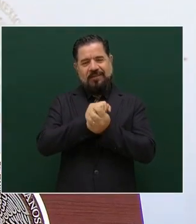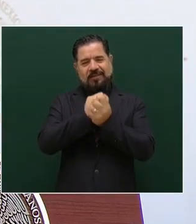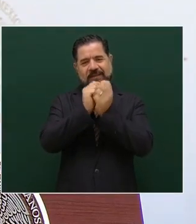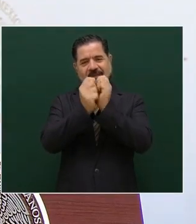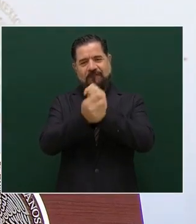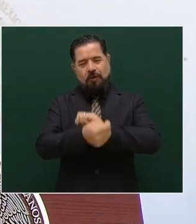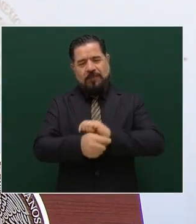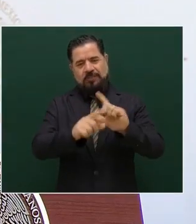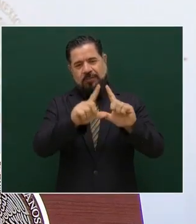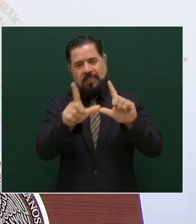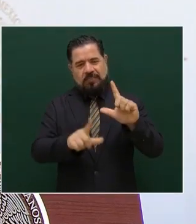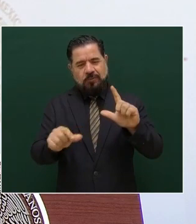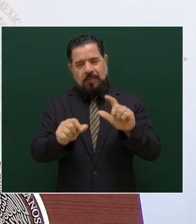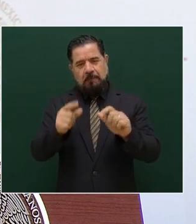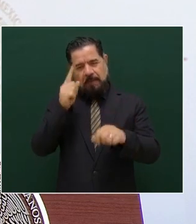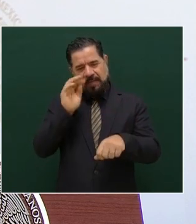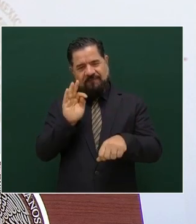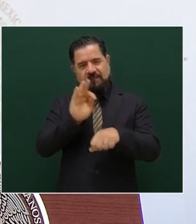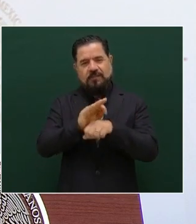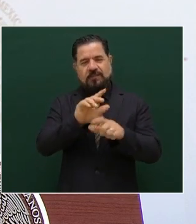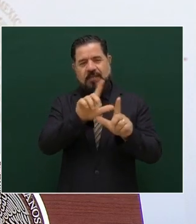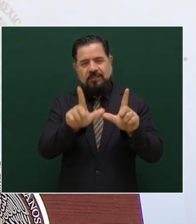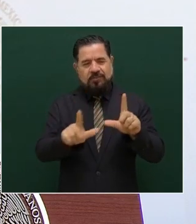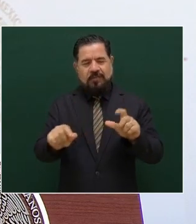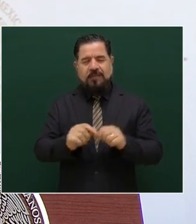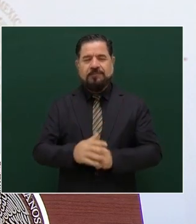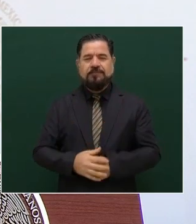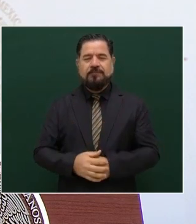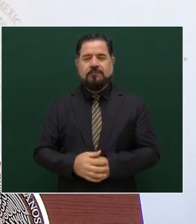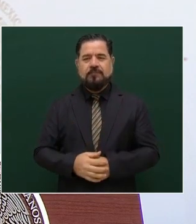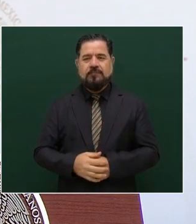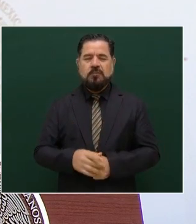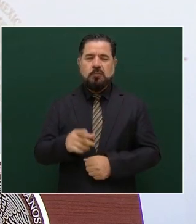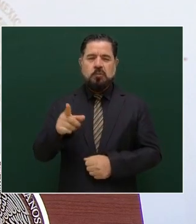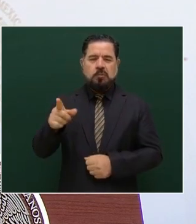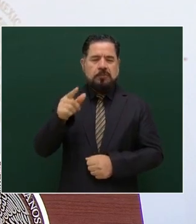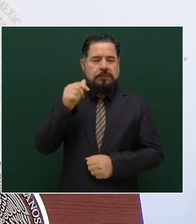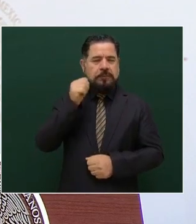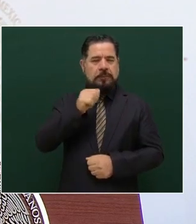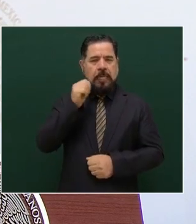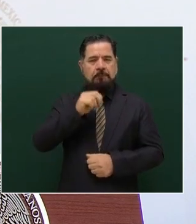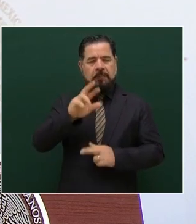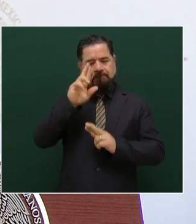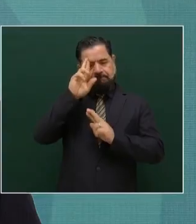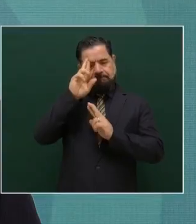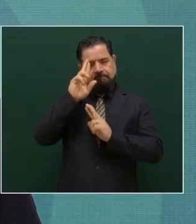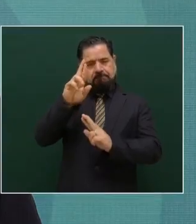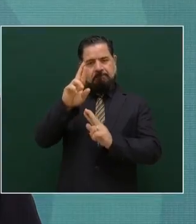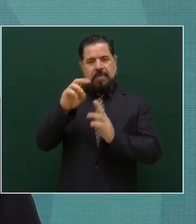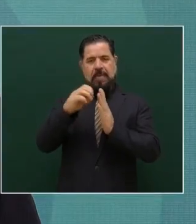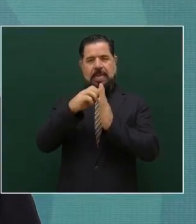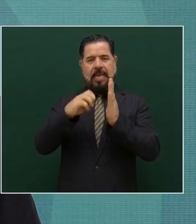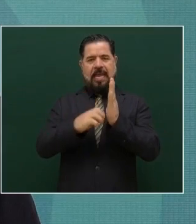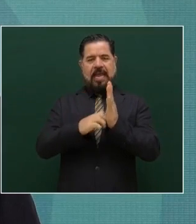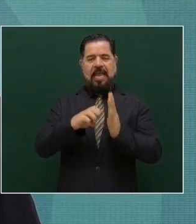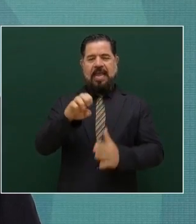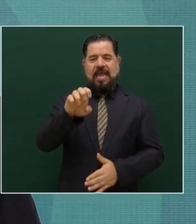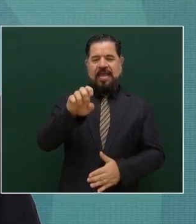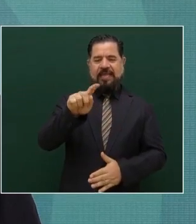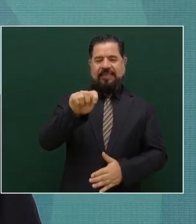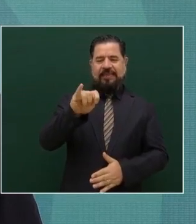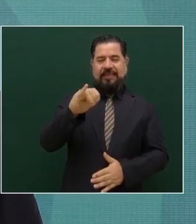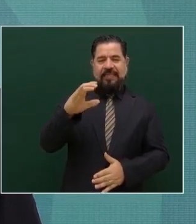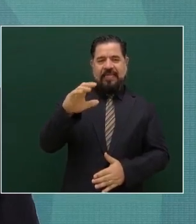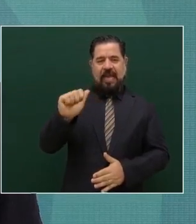nacional. Comprendemos su decisión ética de apartarse de la vida pública después